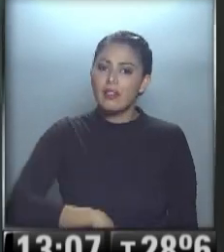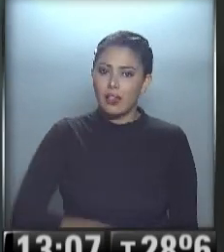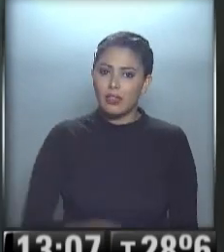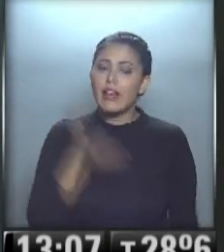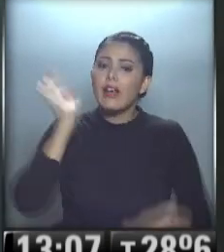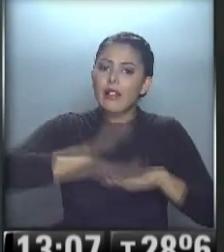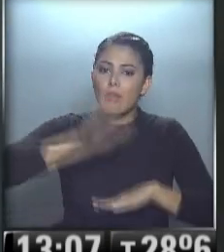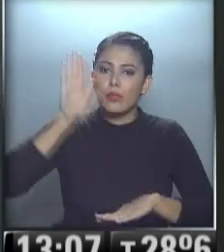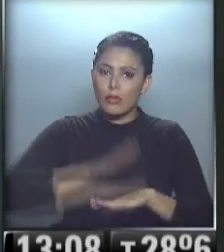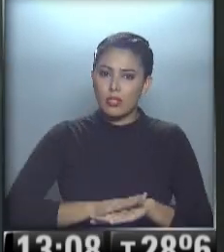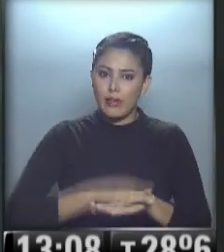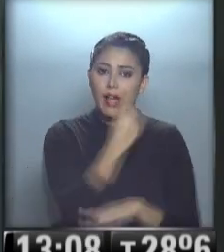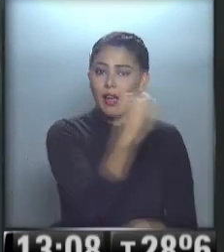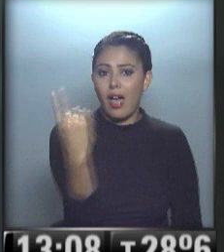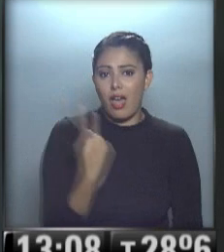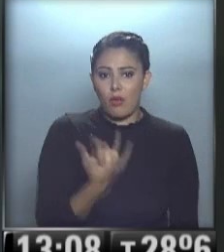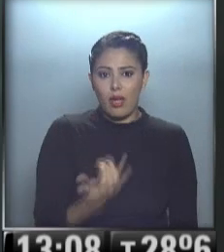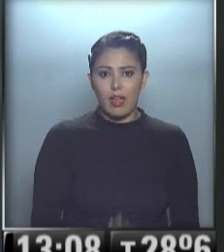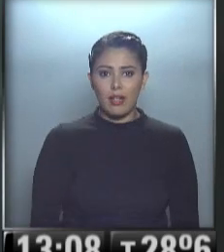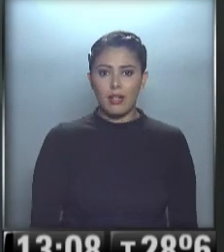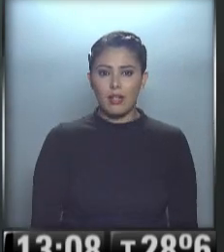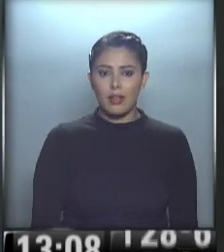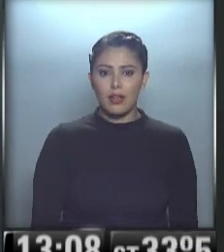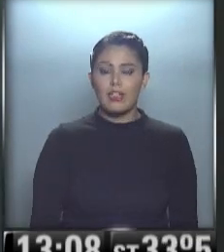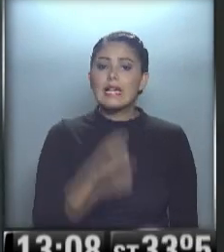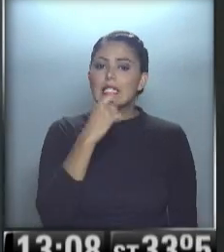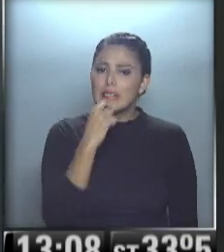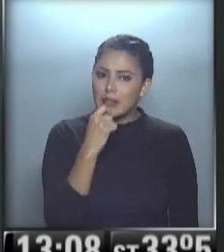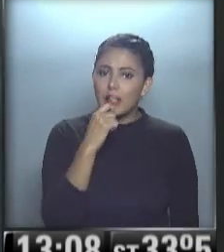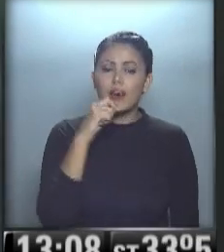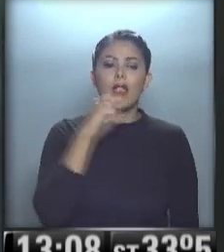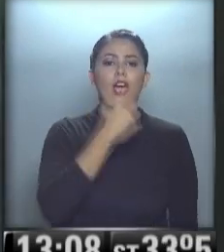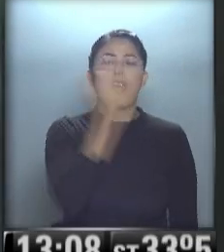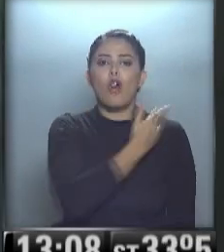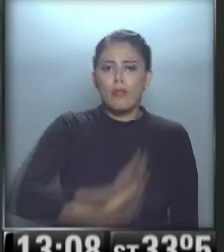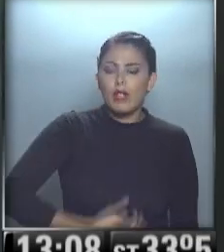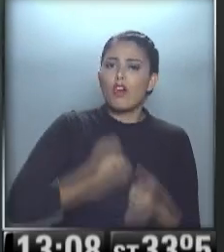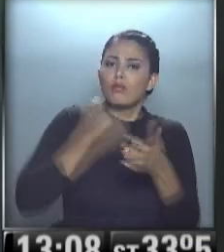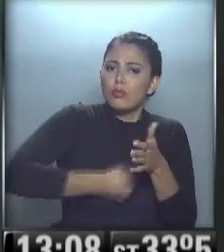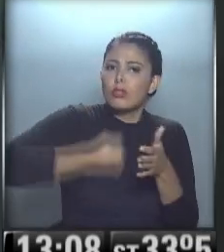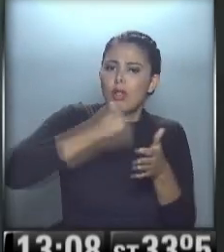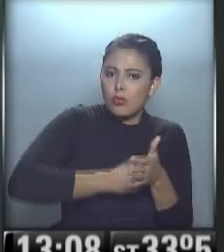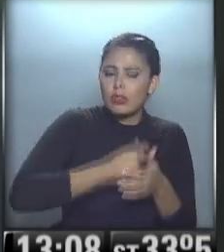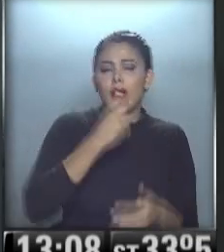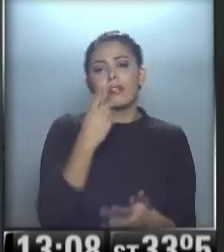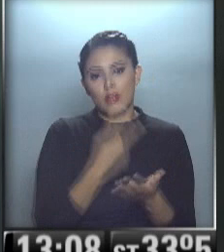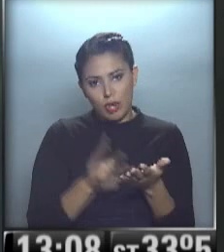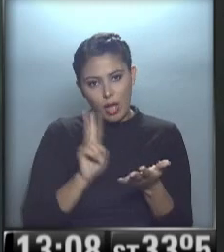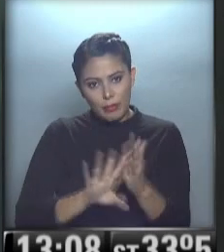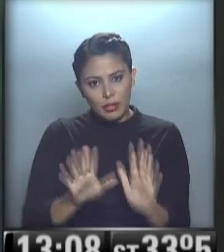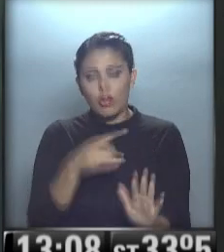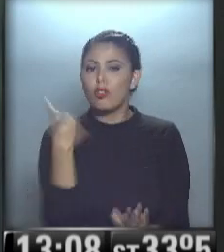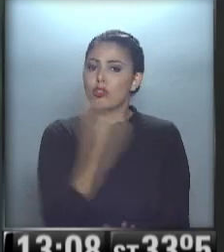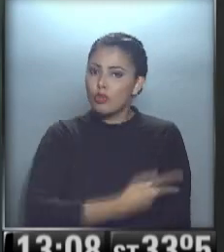responsabilidad que tenemos que por más esfuerzo que se haga desde el estado por más vuelvo a repetirle que hayamos